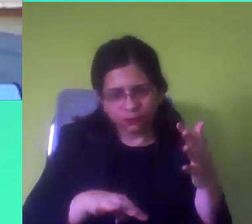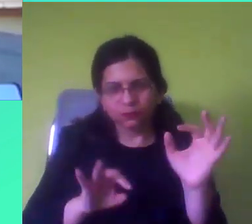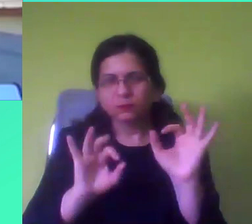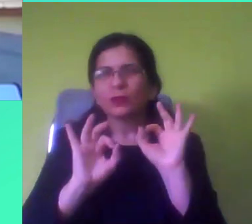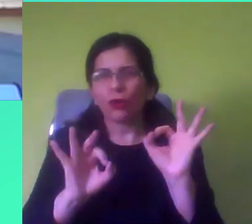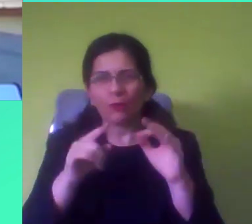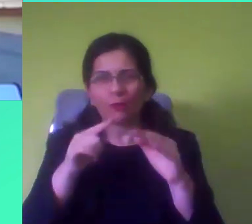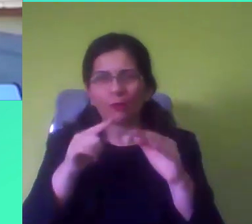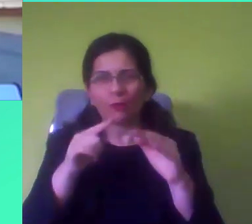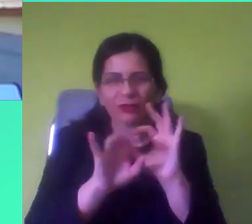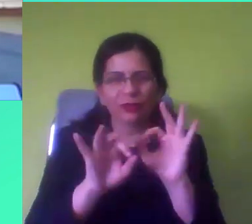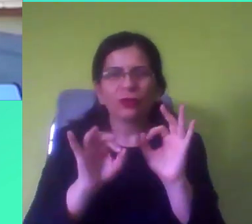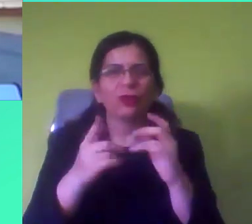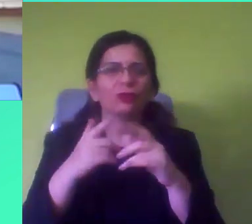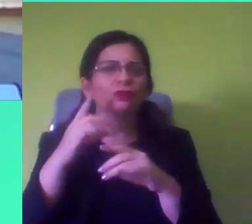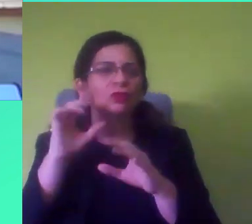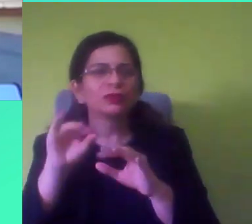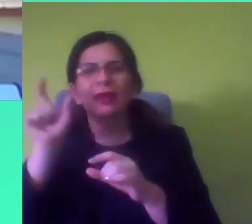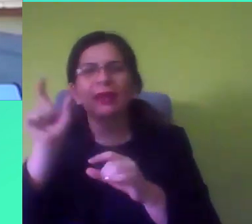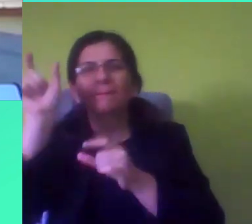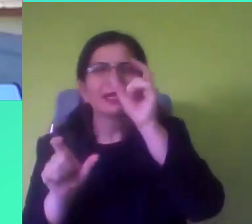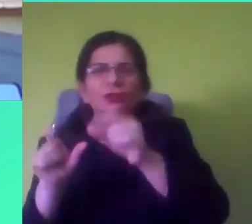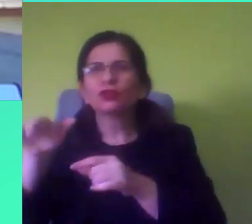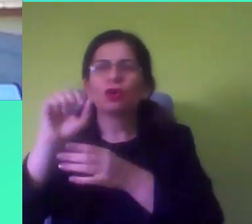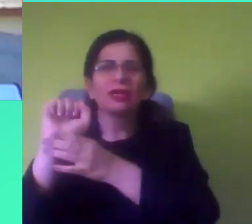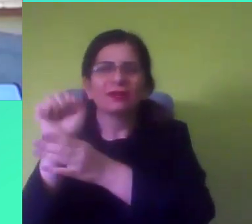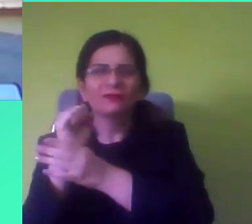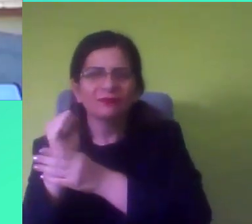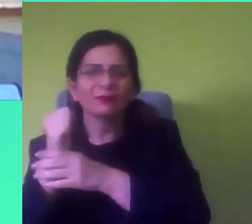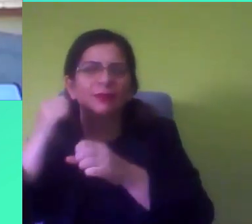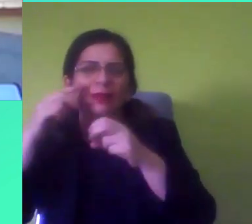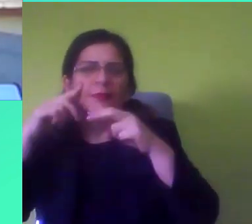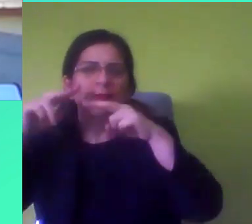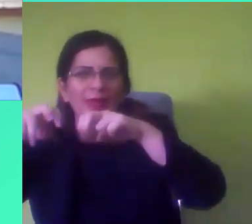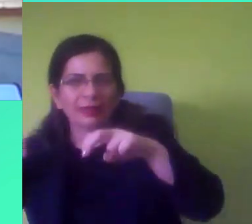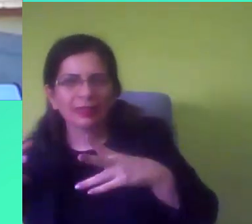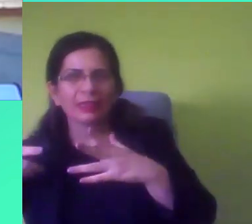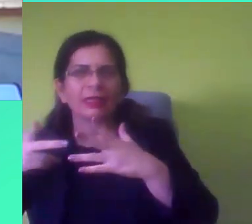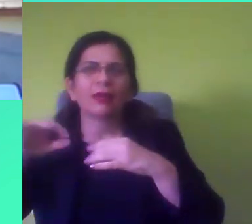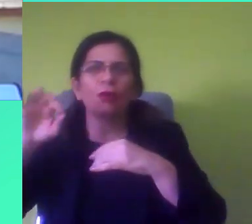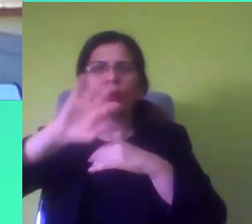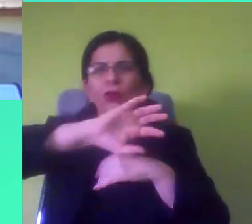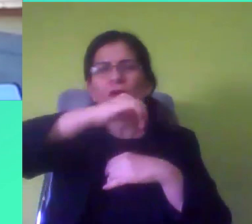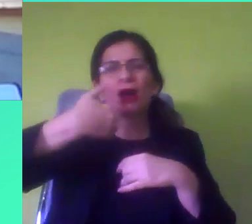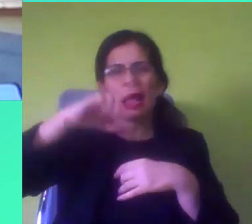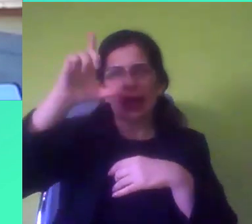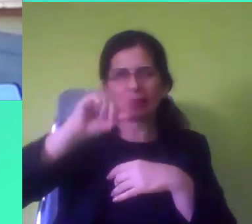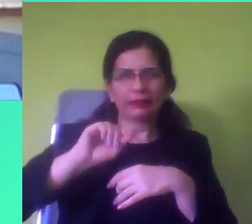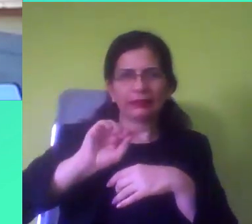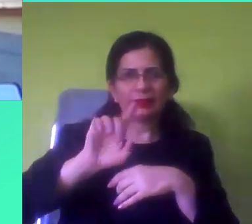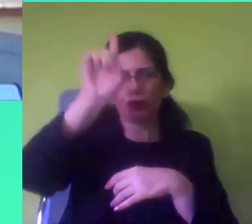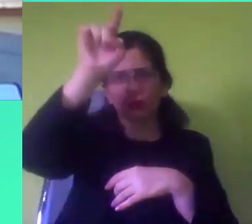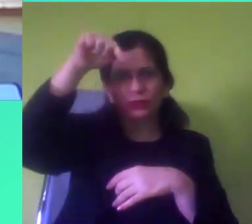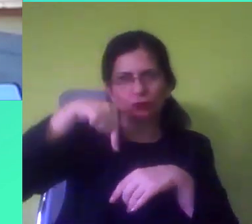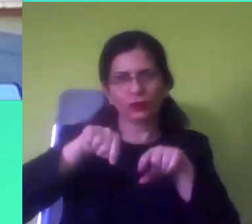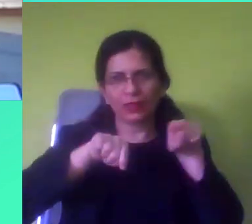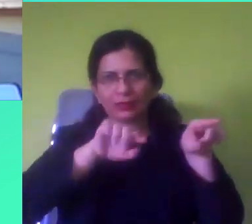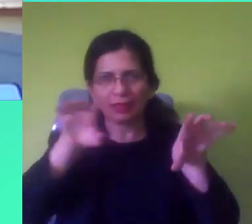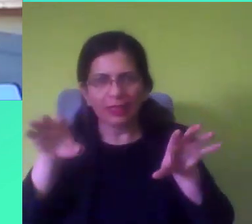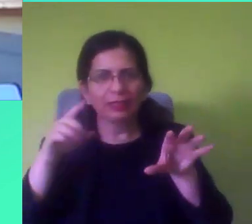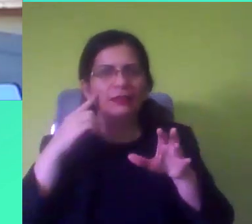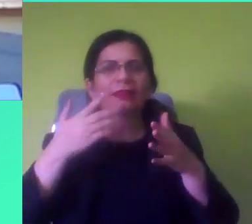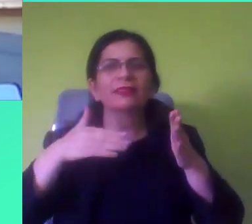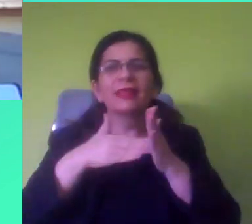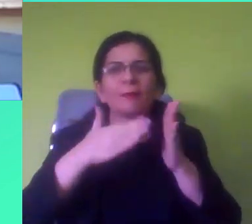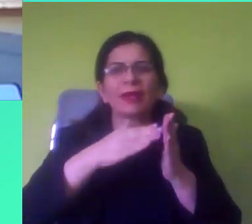informes desarrollados por cuenca, primero por región y para cada región por